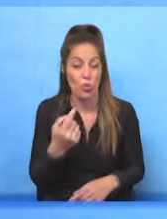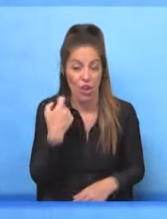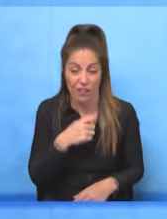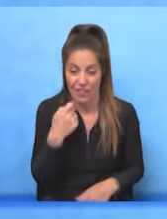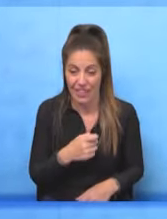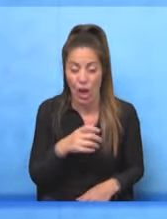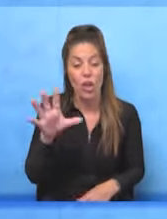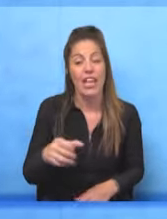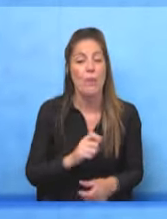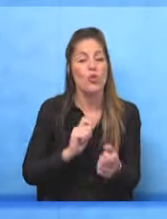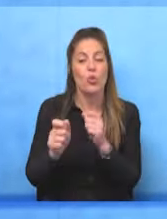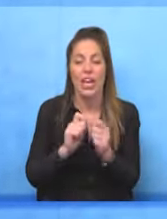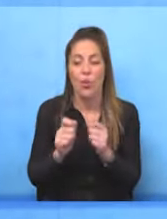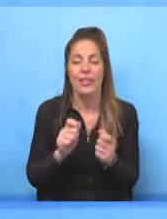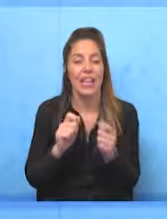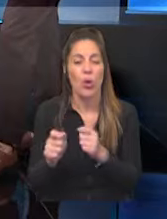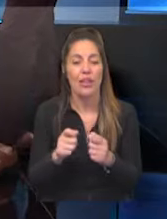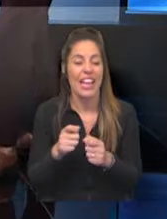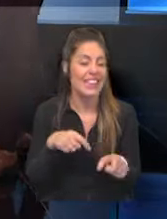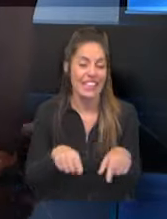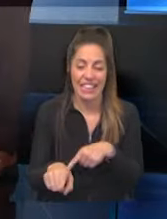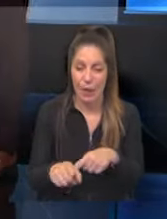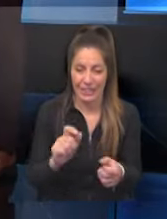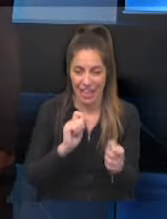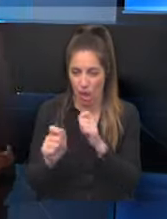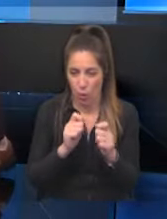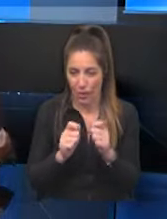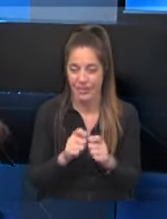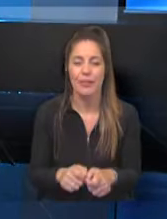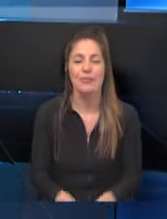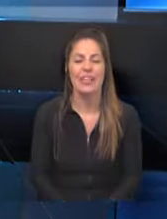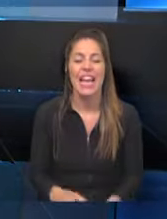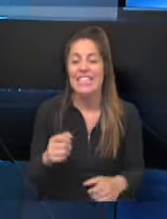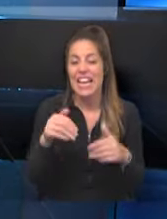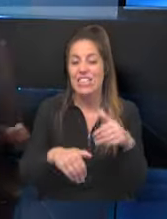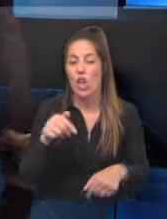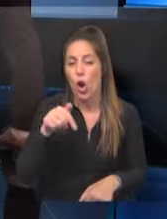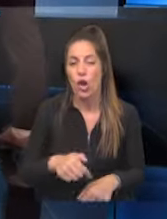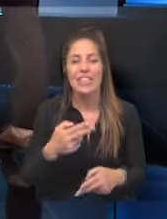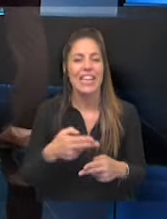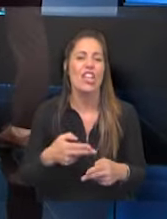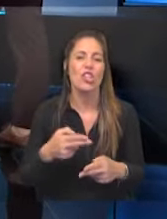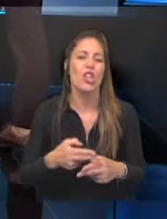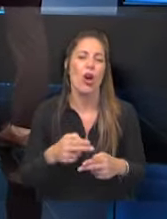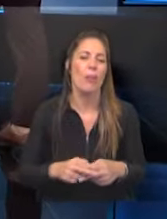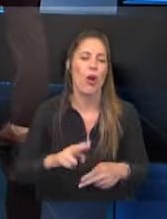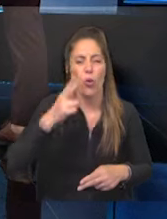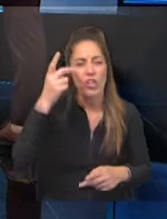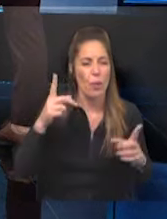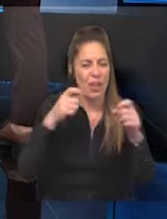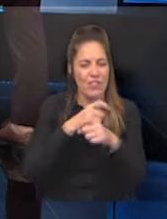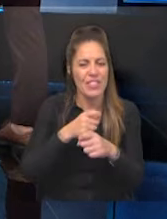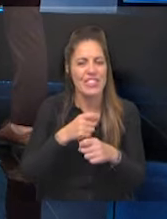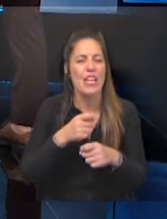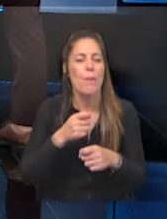traemos una encuesta y la encuesta vamos directamente la encuesta si las elecciones fueran hoy qué nombre algú uruguayo se te hace más difícil para